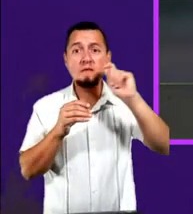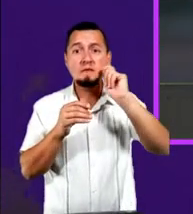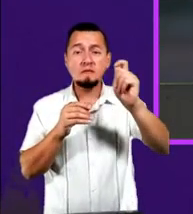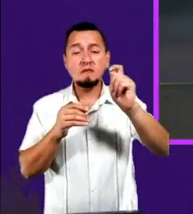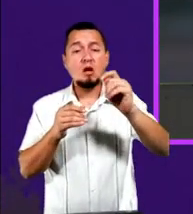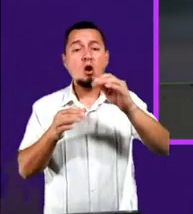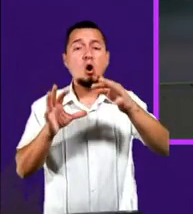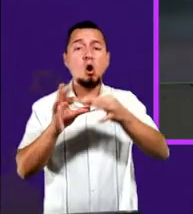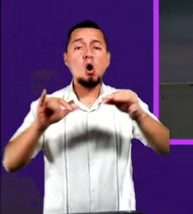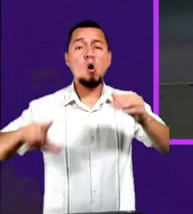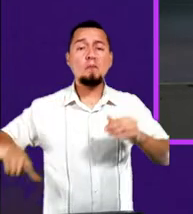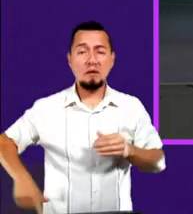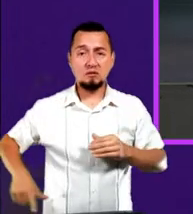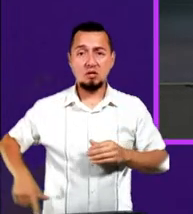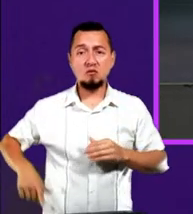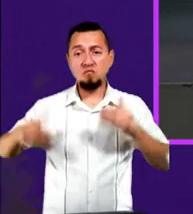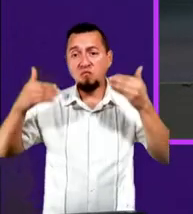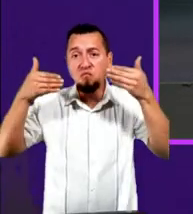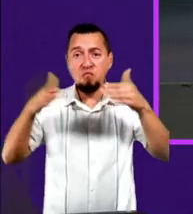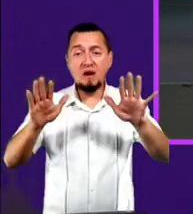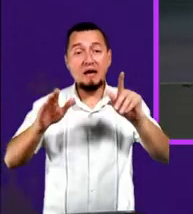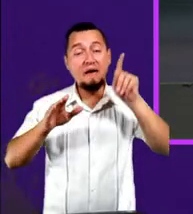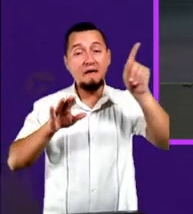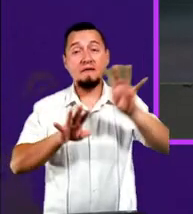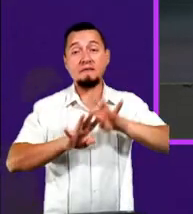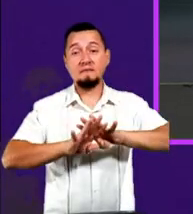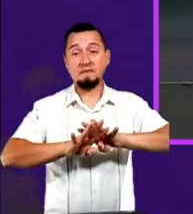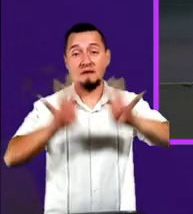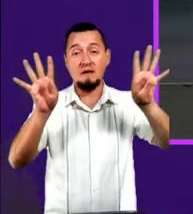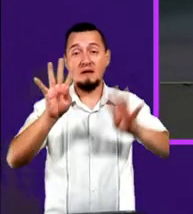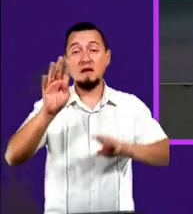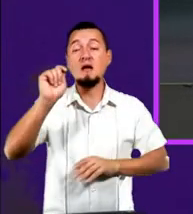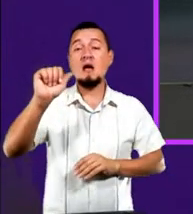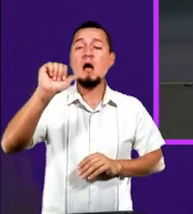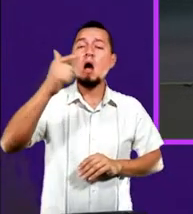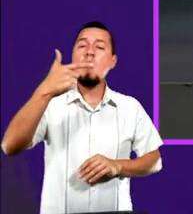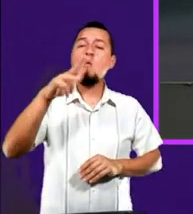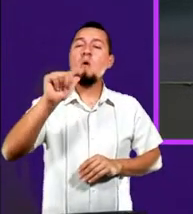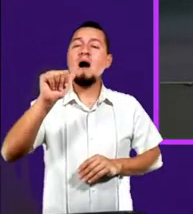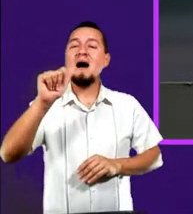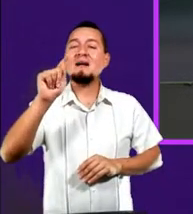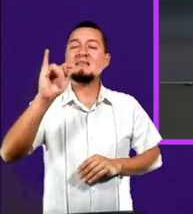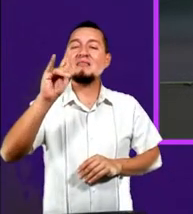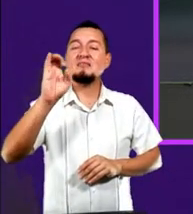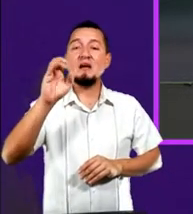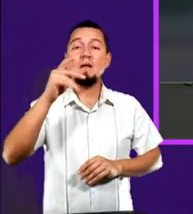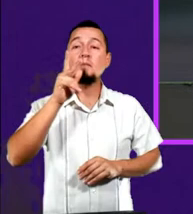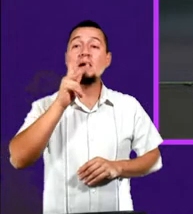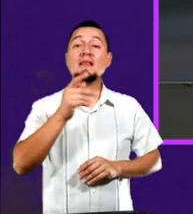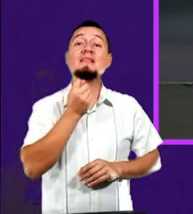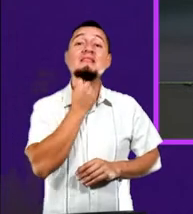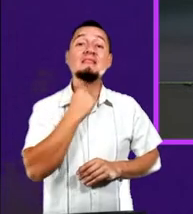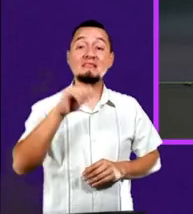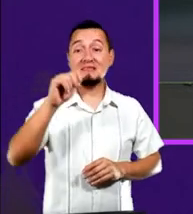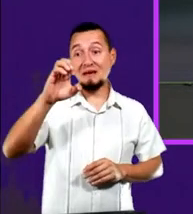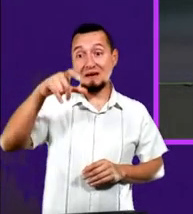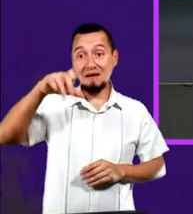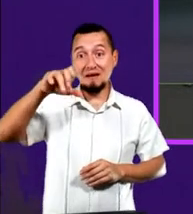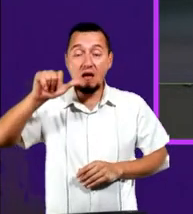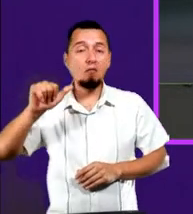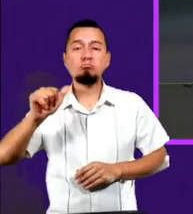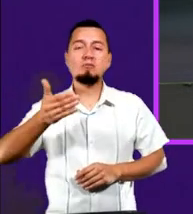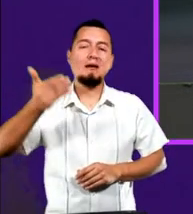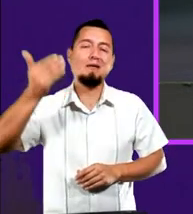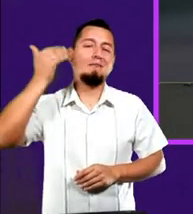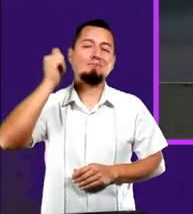agave o aguardiente de mezcal, no se llamaba tequila, que sería de las fuentes económicas